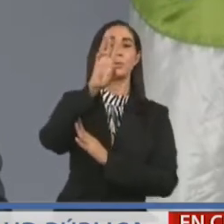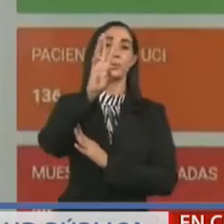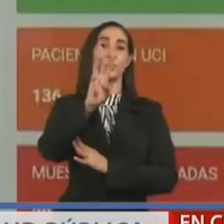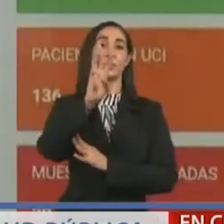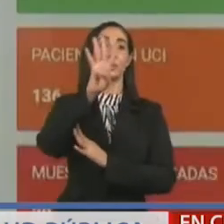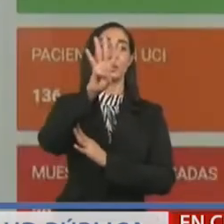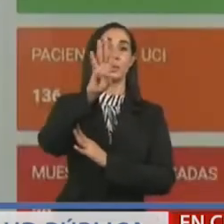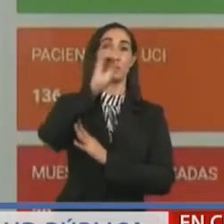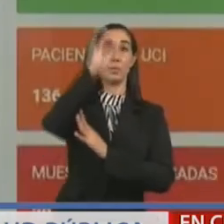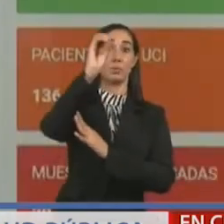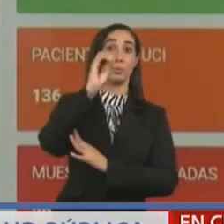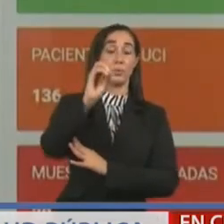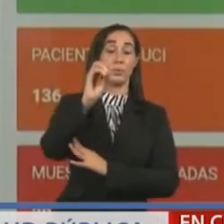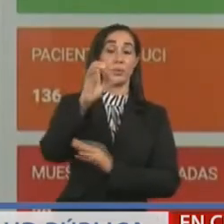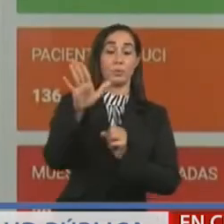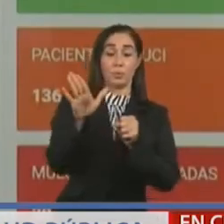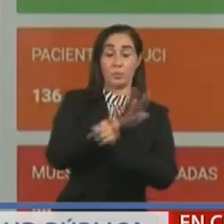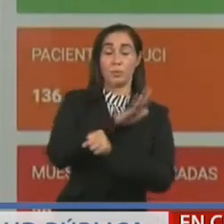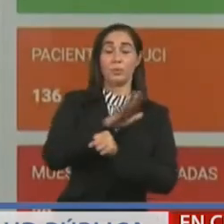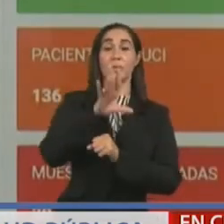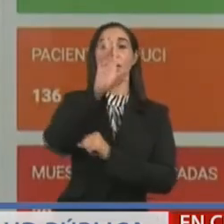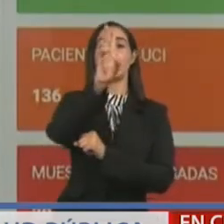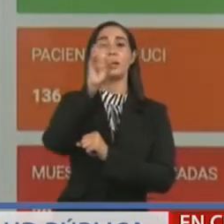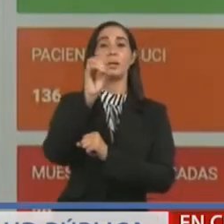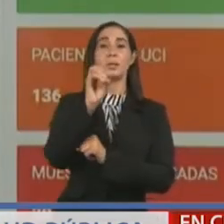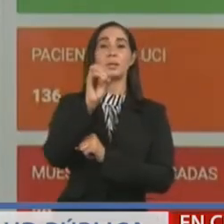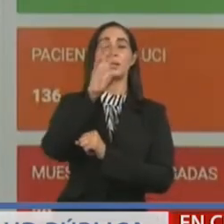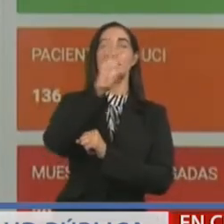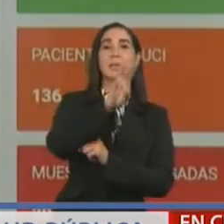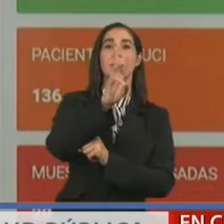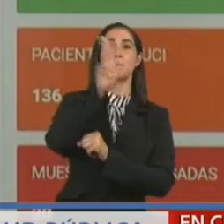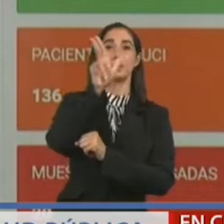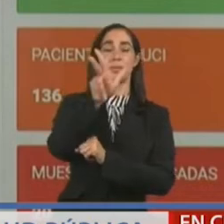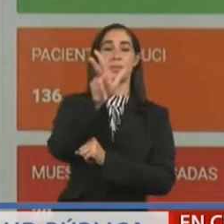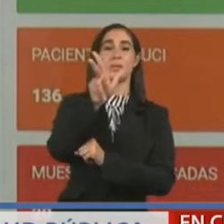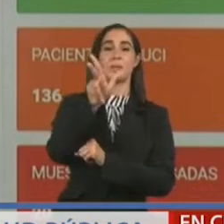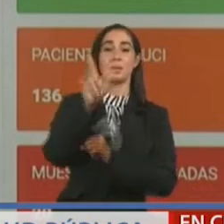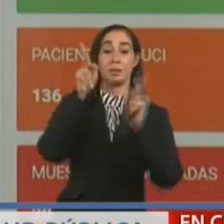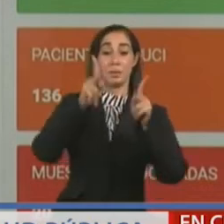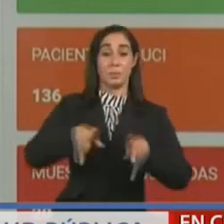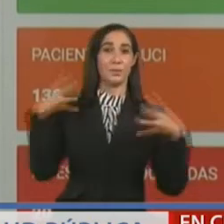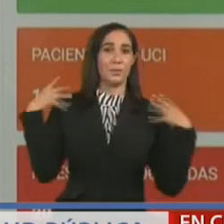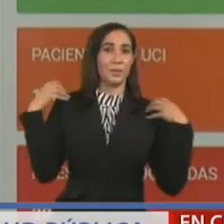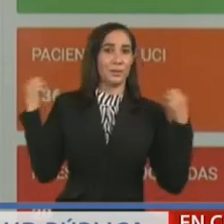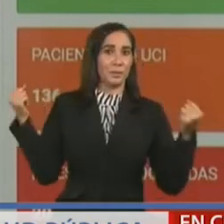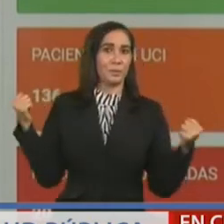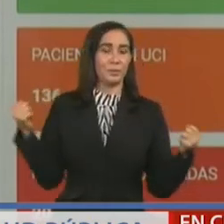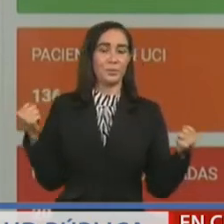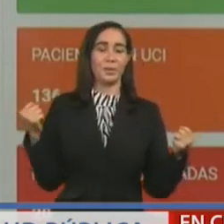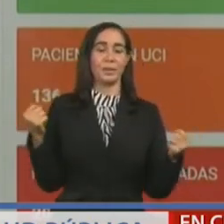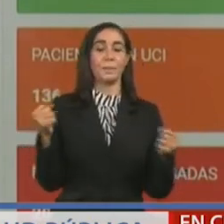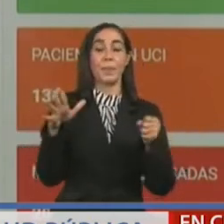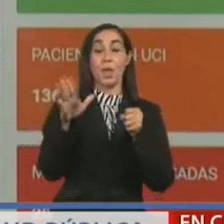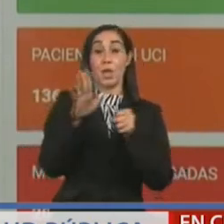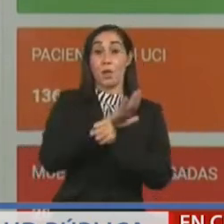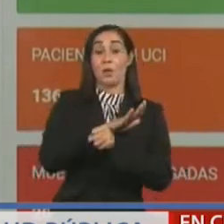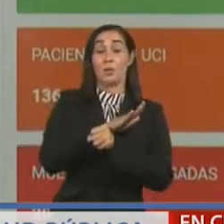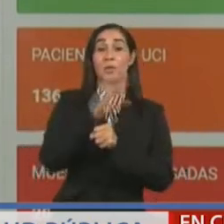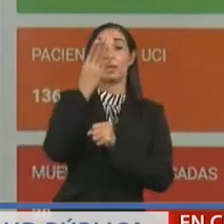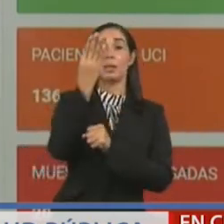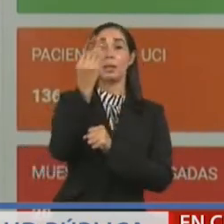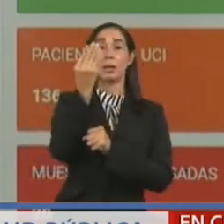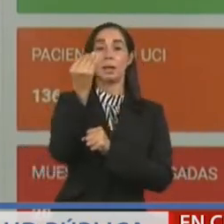4.64%, con un total de 763 recuperados y un total de